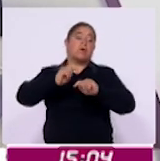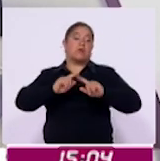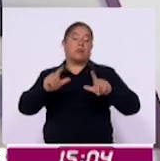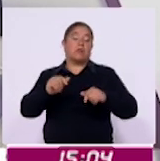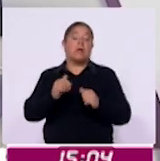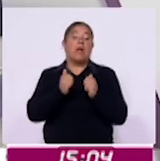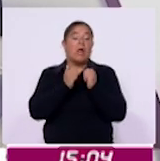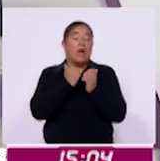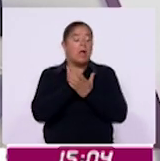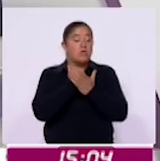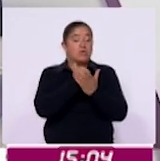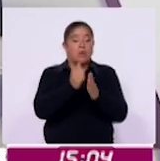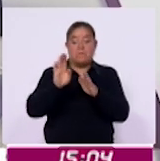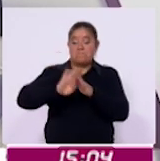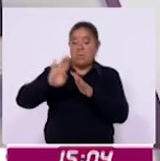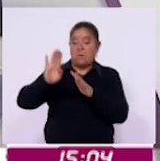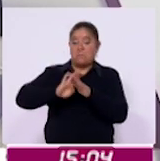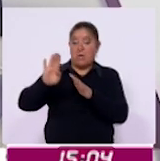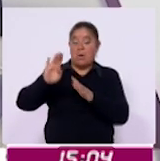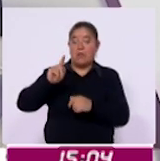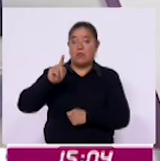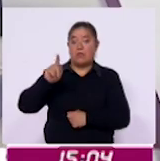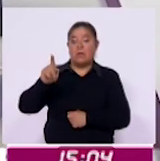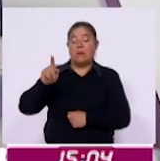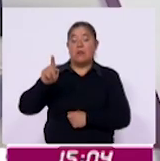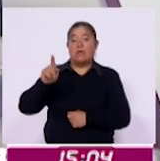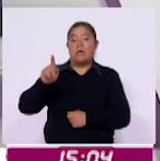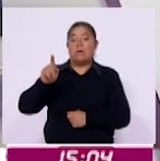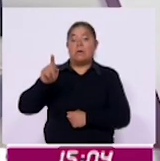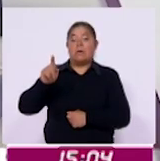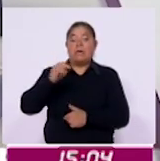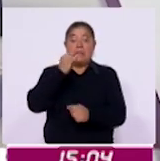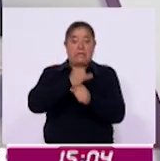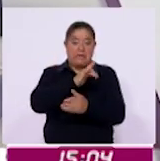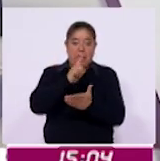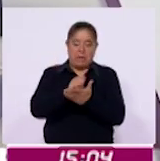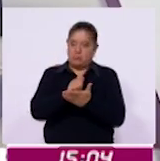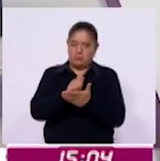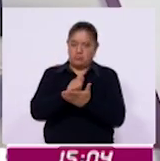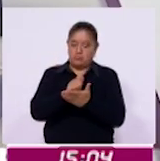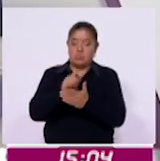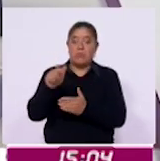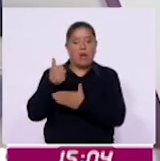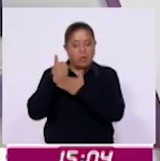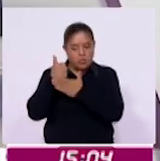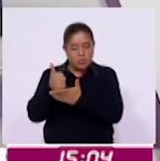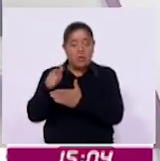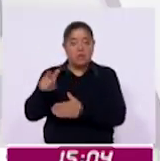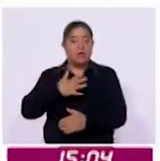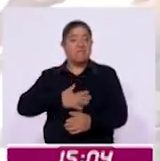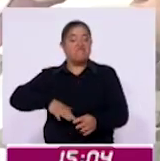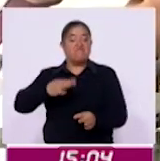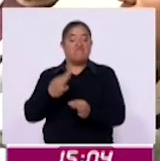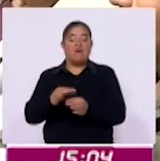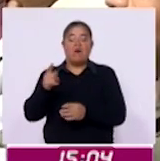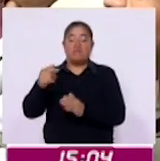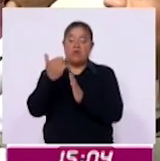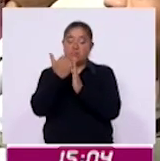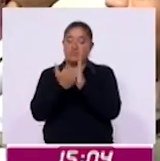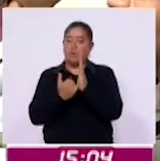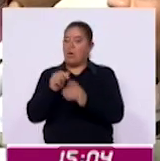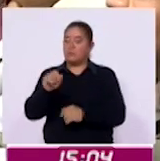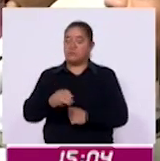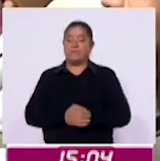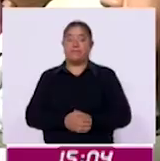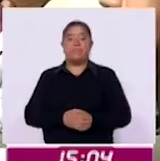la migración indocumentada de jóvenes tlaxcaltecas y reducir los índices de fraude en trámites de esta índole. En tanto,